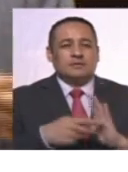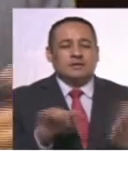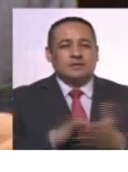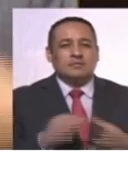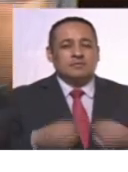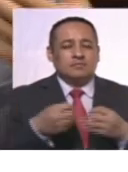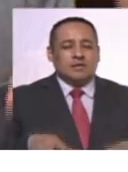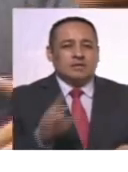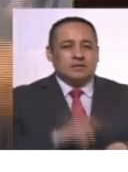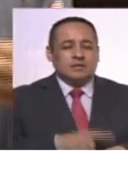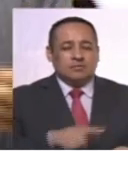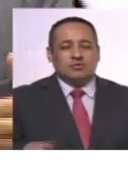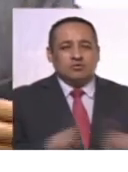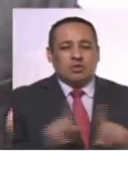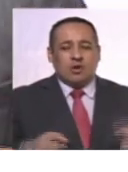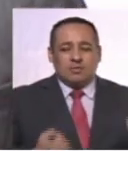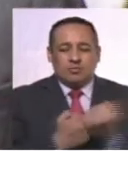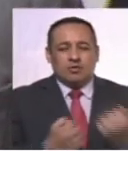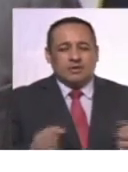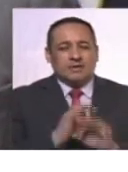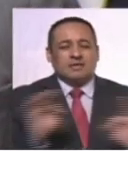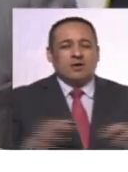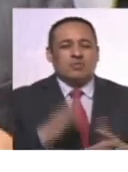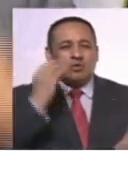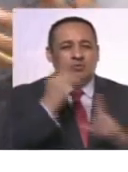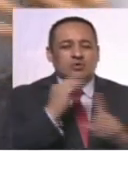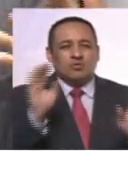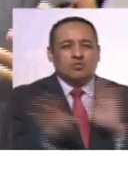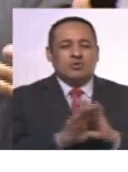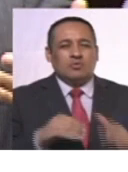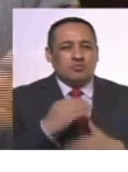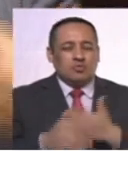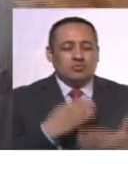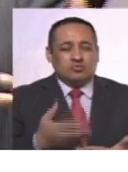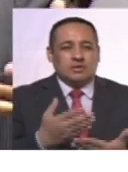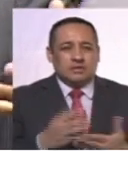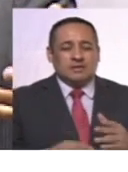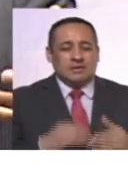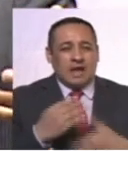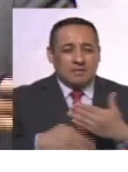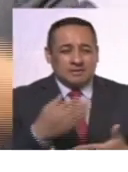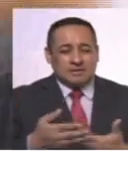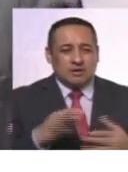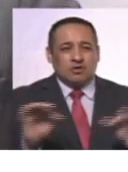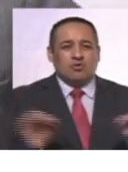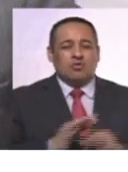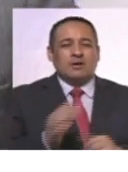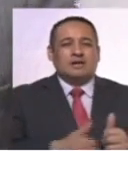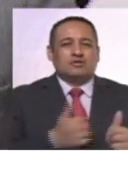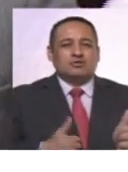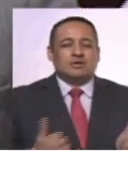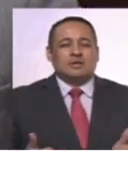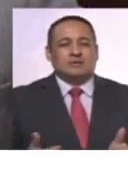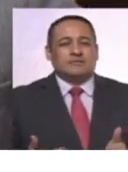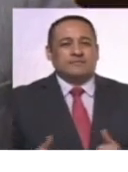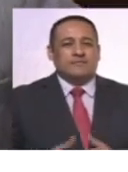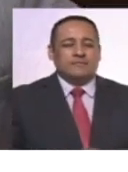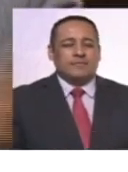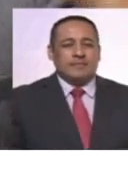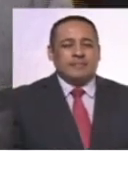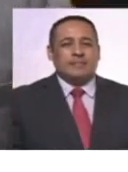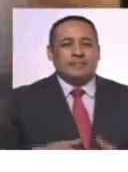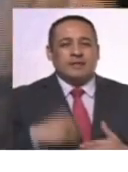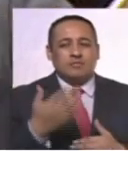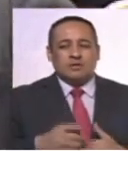pierde tiempo y no apoya. O sea, ¿cuál es su objetivo? ¿Es producir, avanzar o es retroceder?